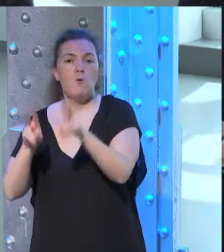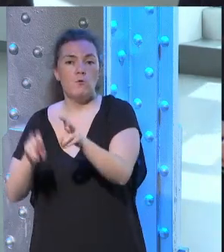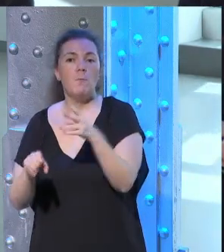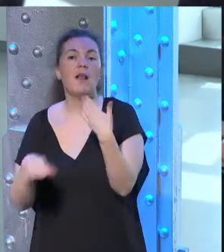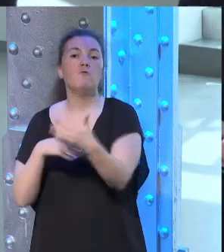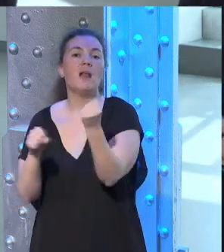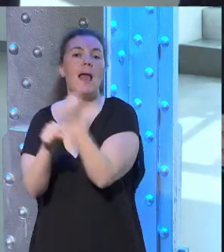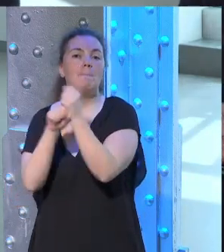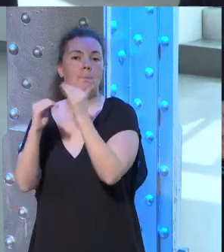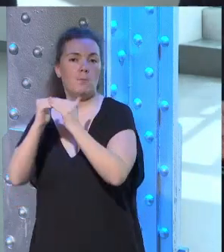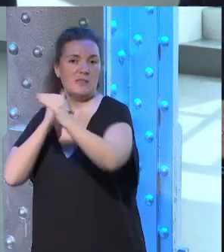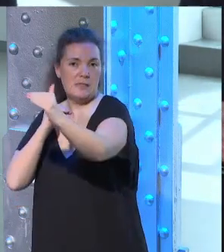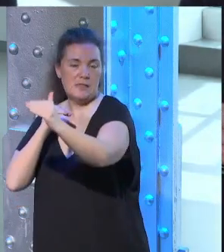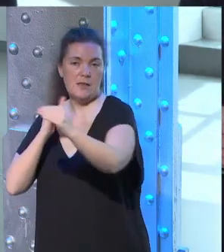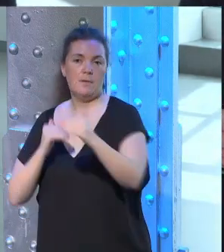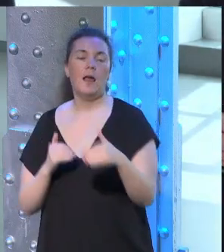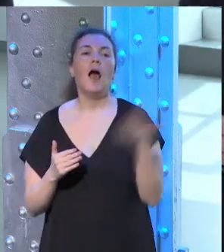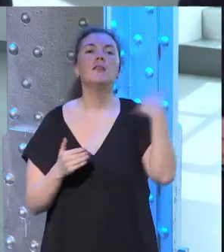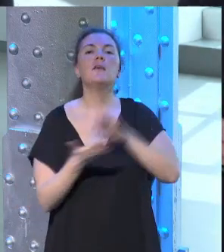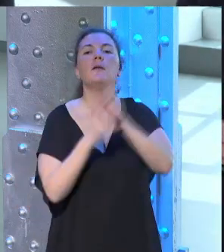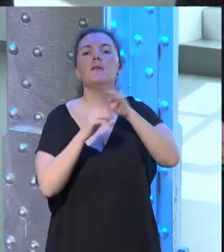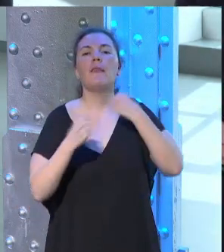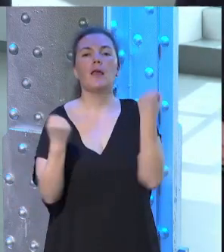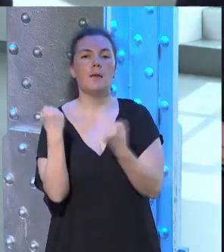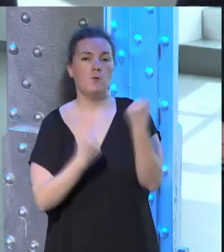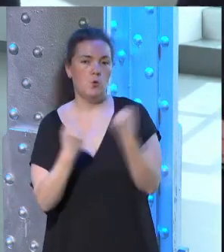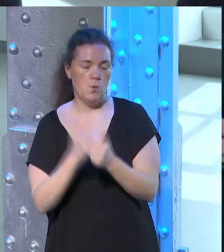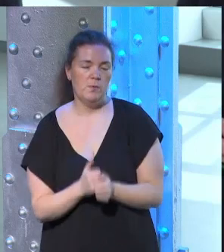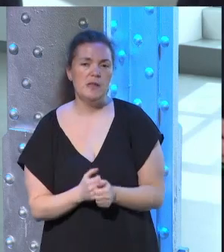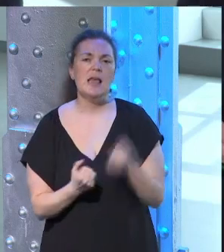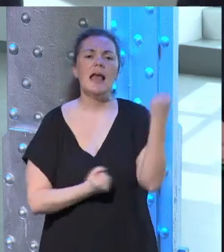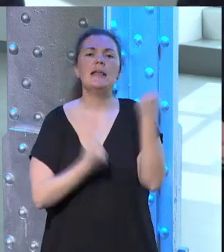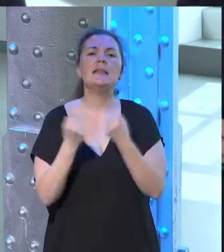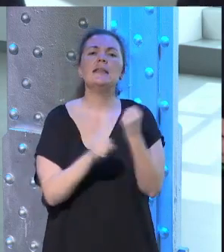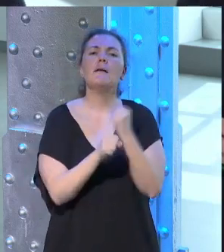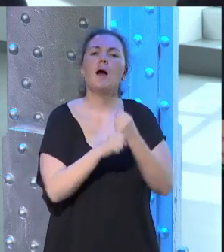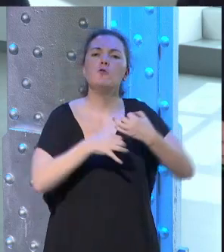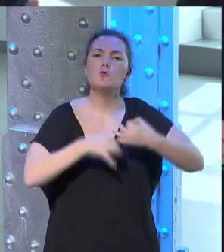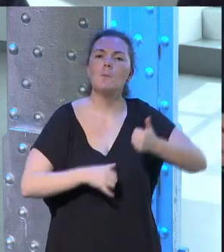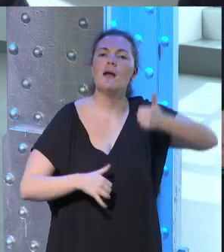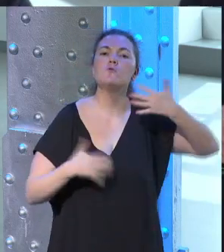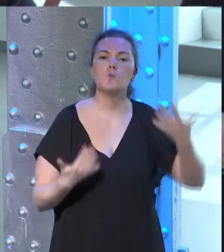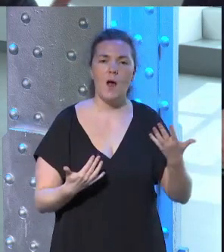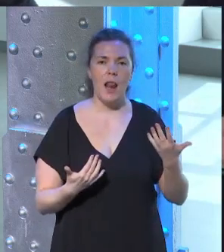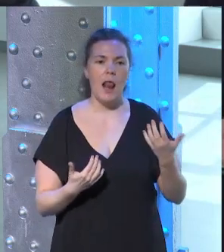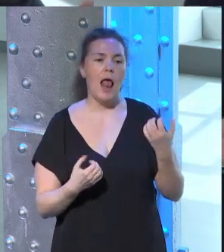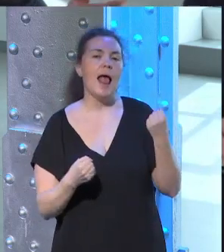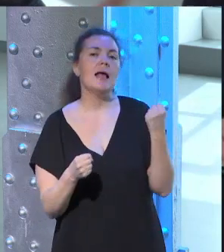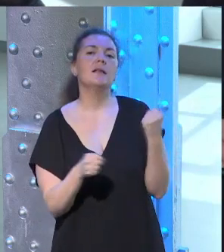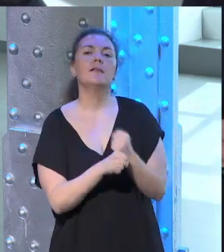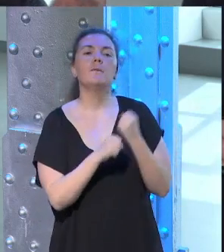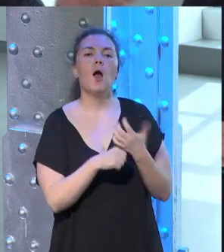estables. Antes hablábamos de automóviles. ¿Qué empleo era más seguro? el empleo de los motores de